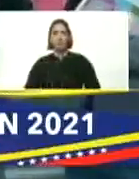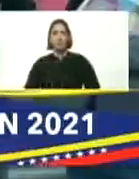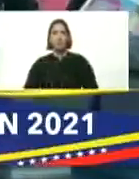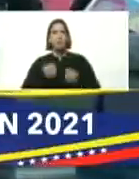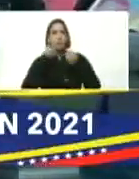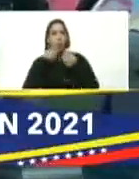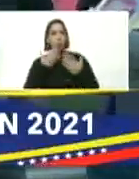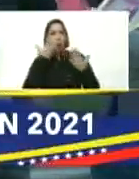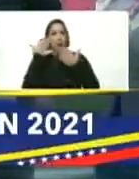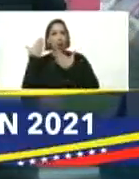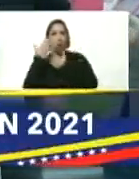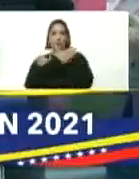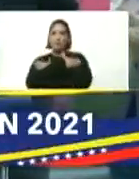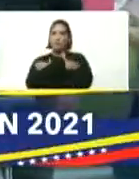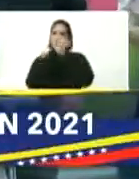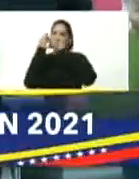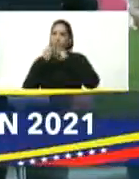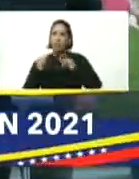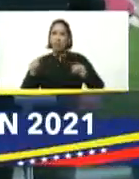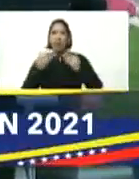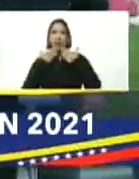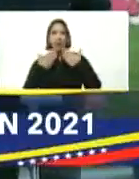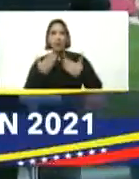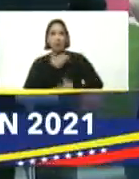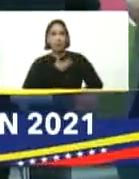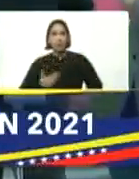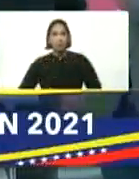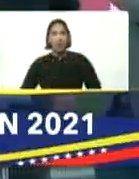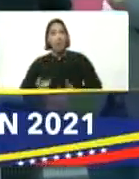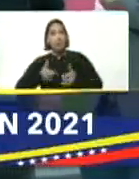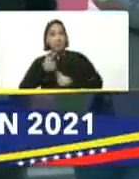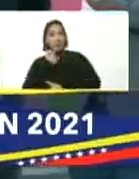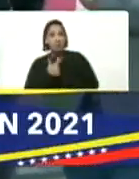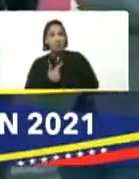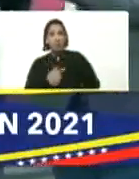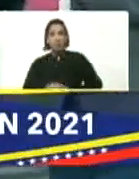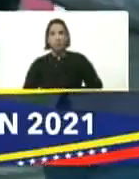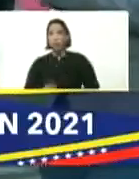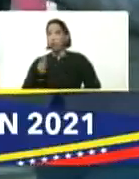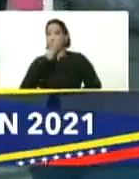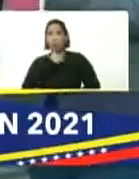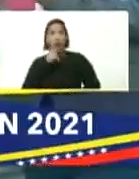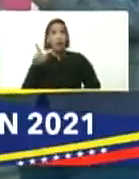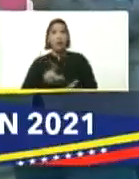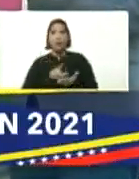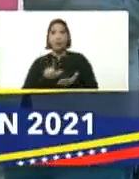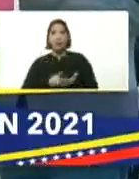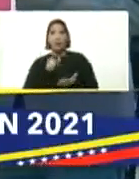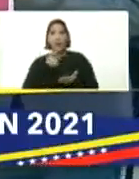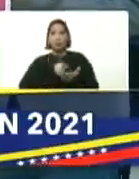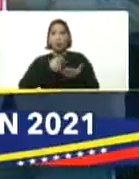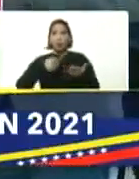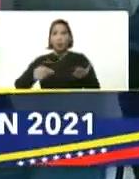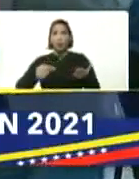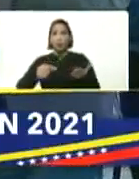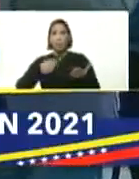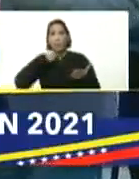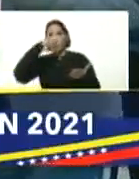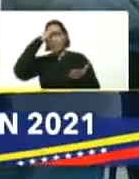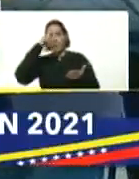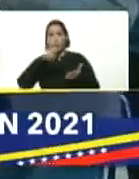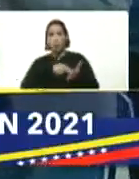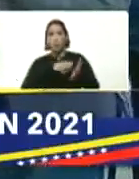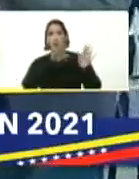Qué bueno, hombre. Felicidades. Muchas gracias, presidente. Y sí, permíteme decirle que no es mi libro. Este libro lo escribió mi papá en el 2018 en la